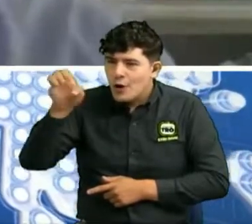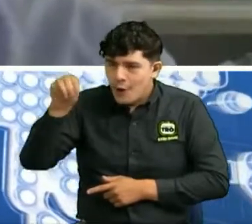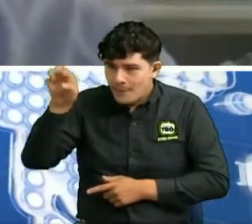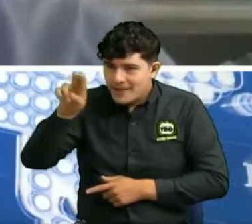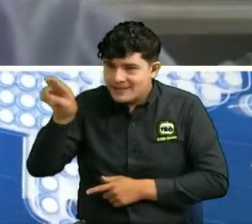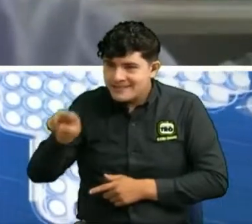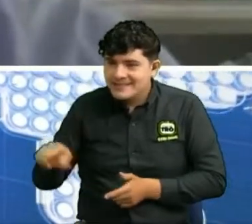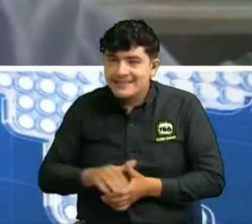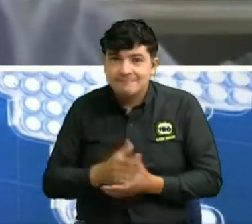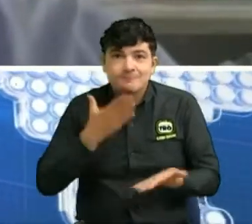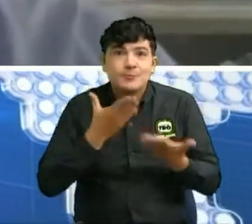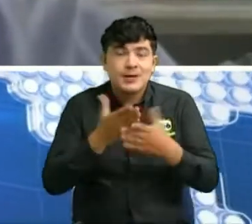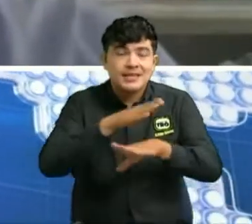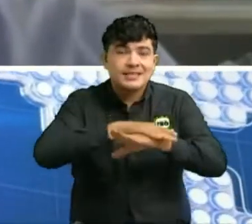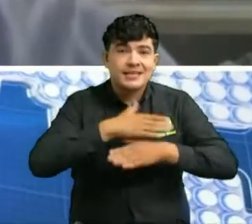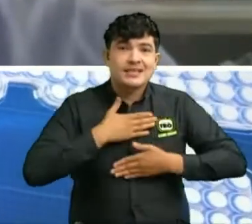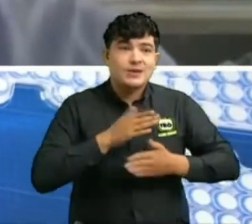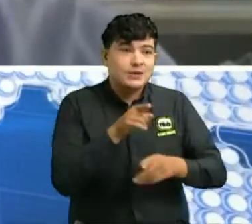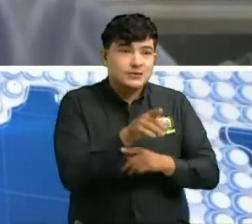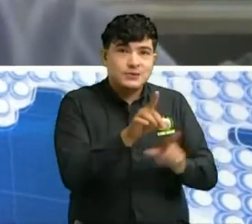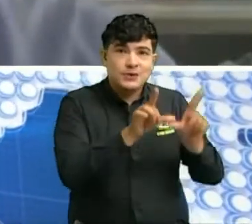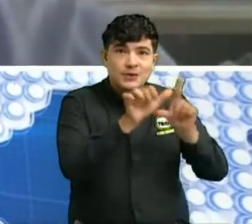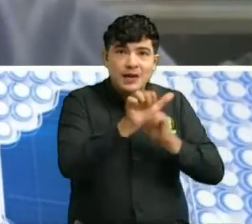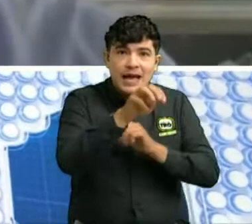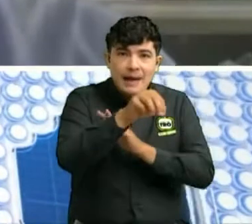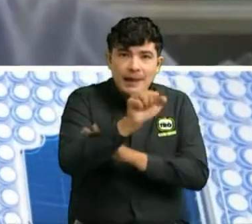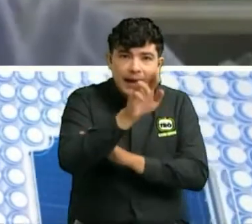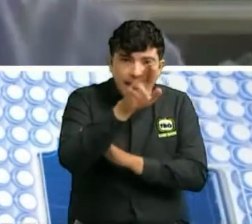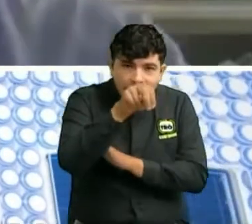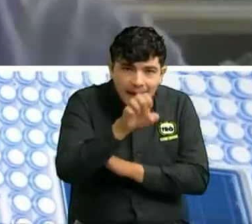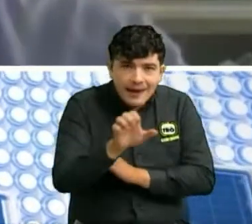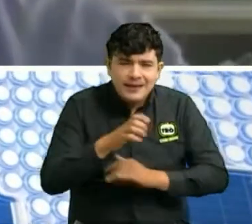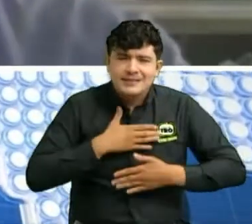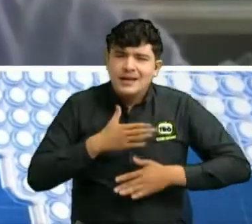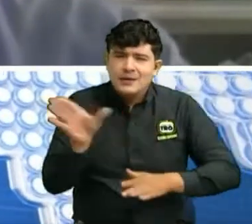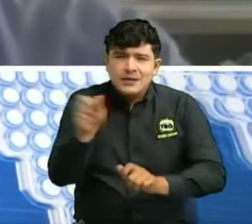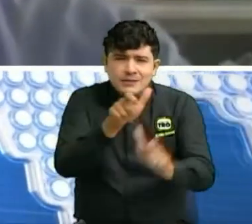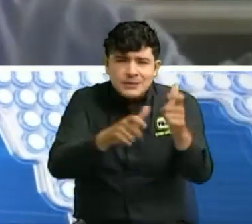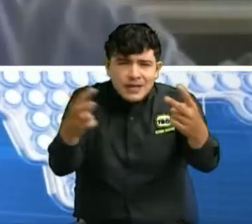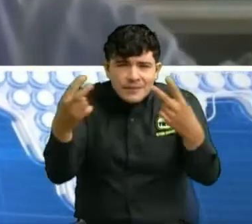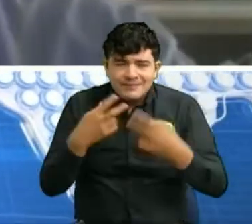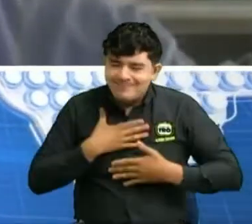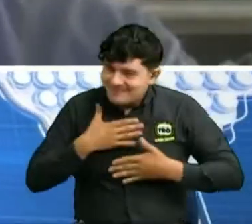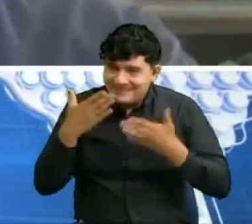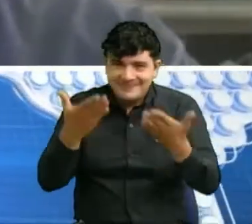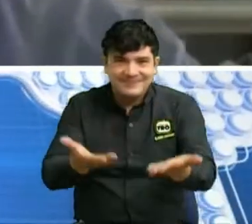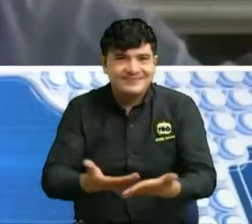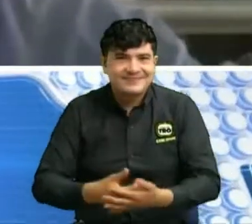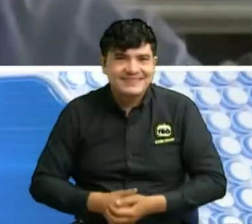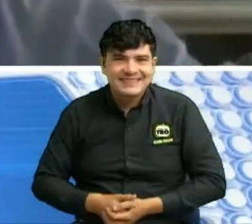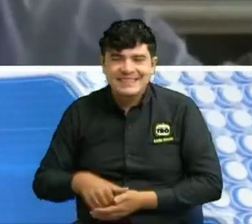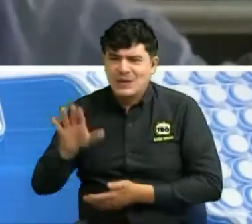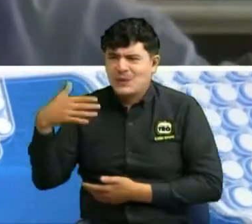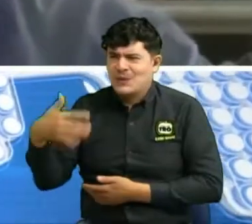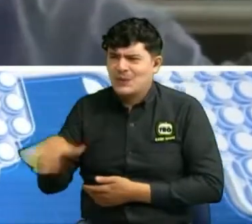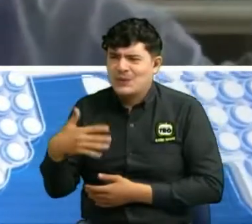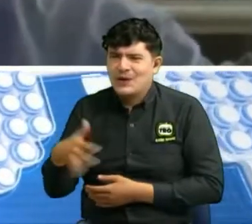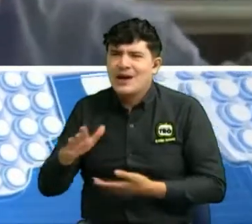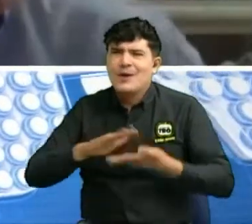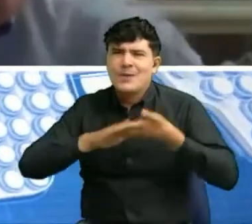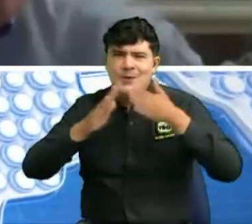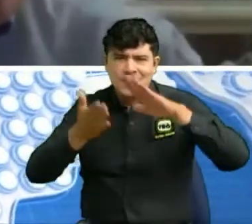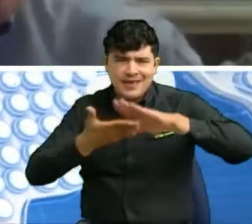Buenas tardes, un cordial saludo para la doctora Marlene, para todos los televidentes. Bueno, abogado, solicitado por